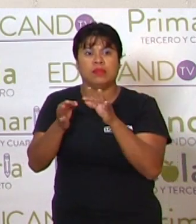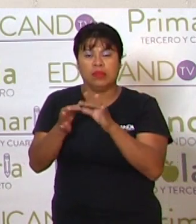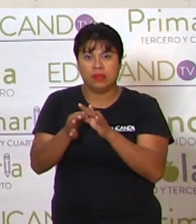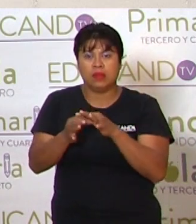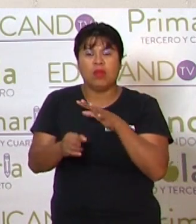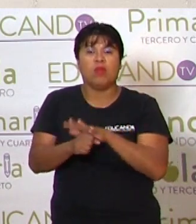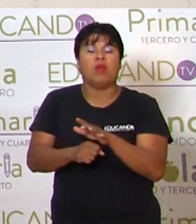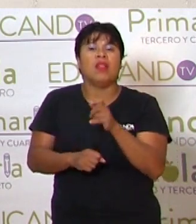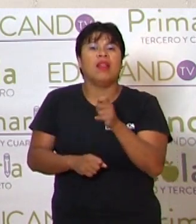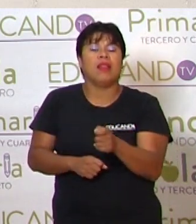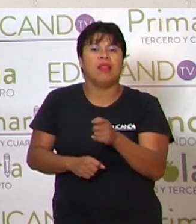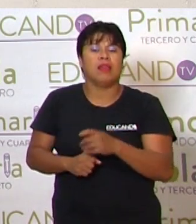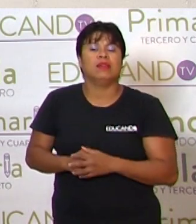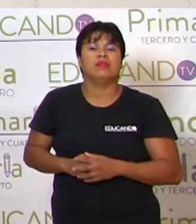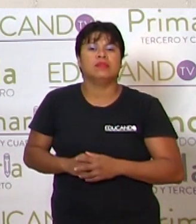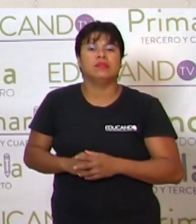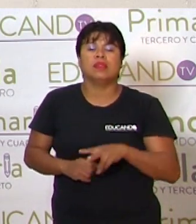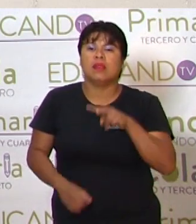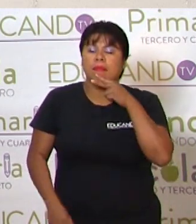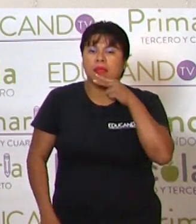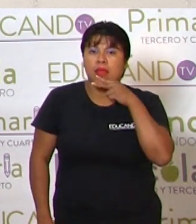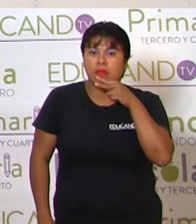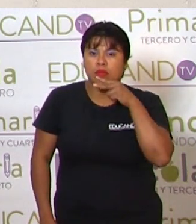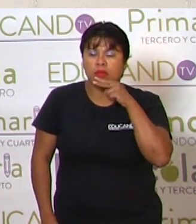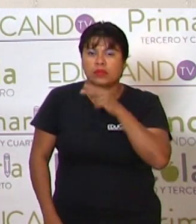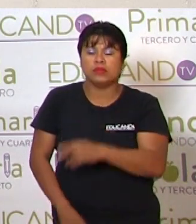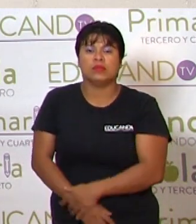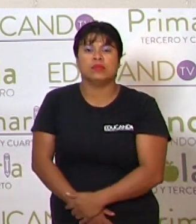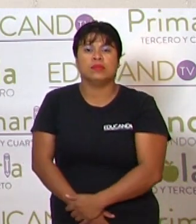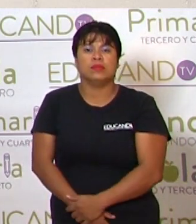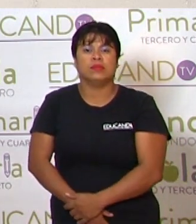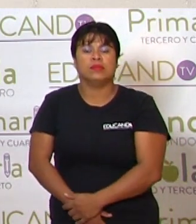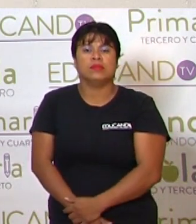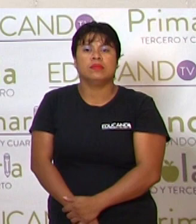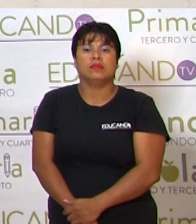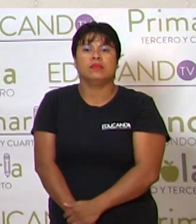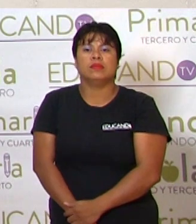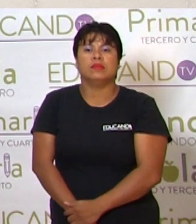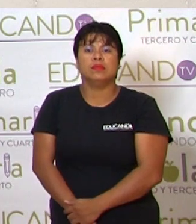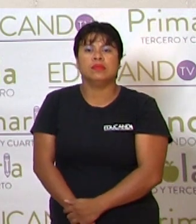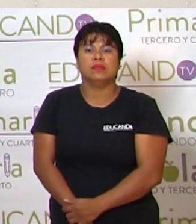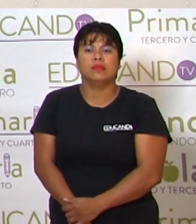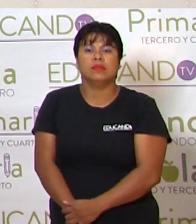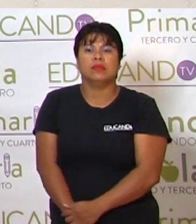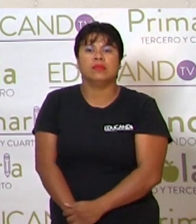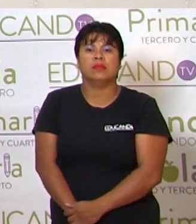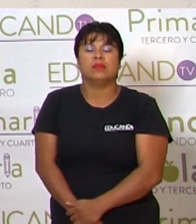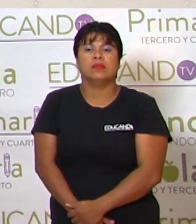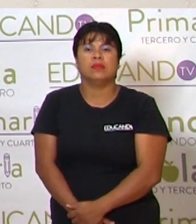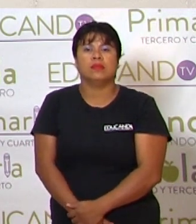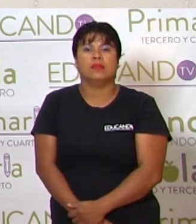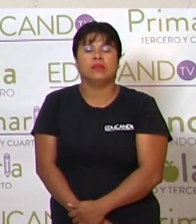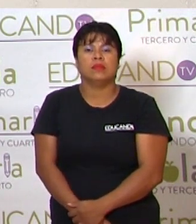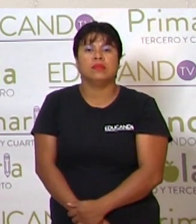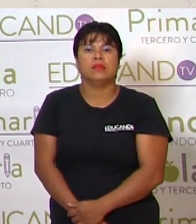referencia, cuáles son los verbos, bien, los verbos